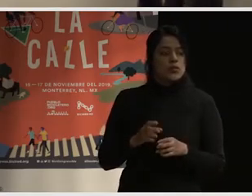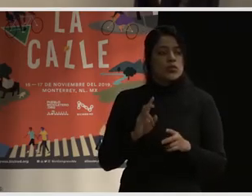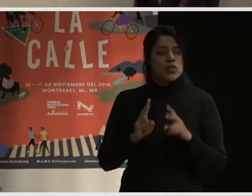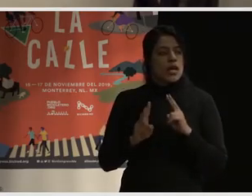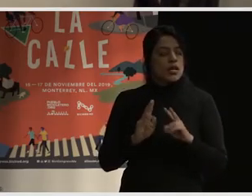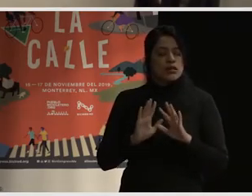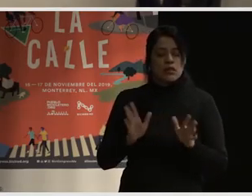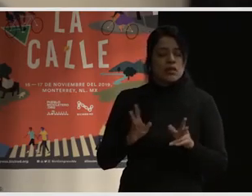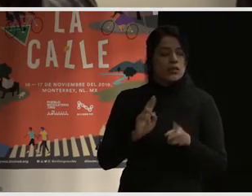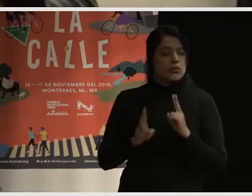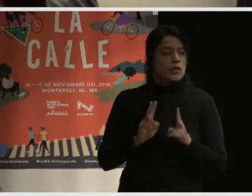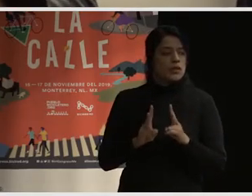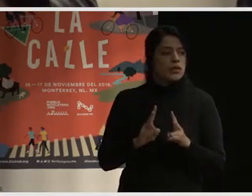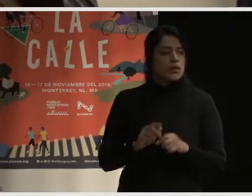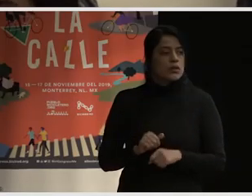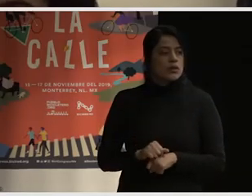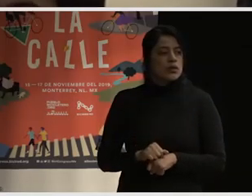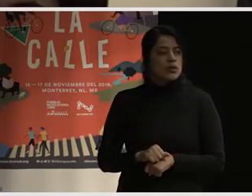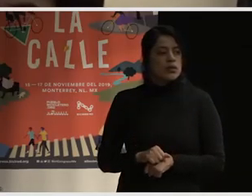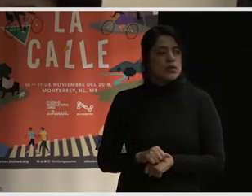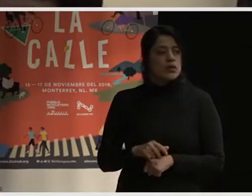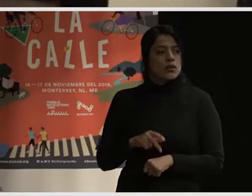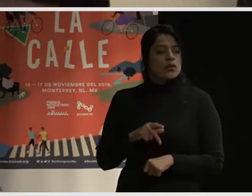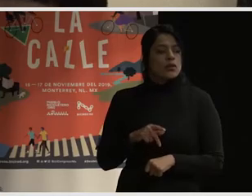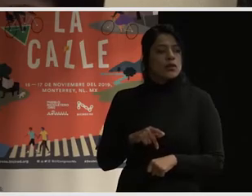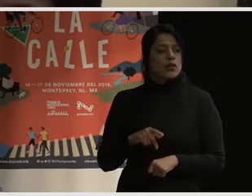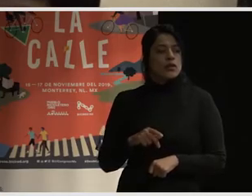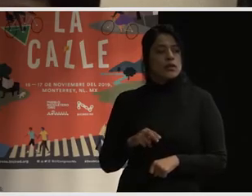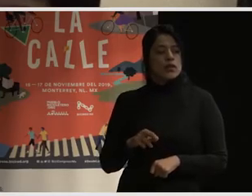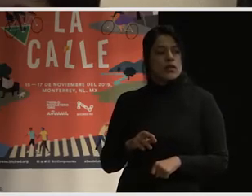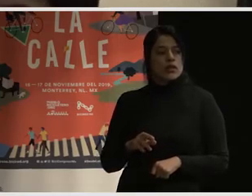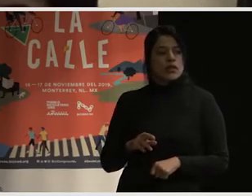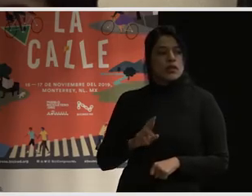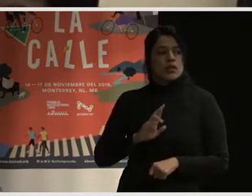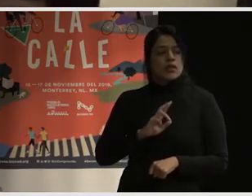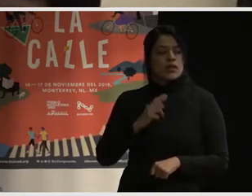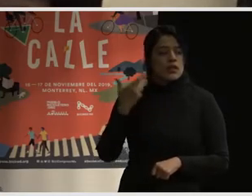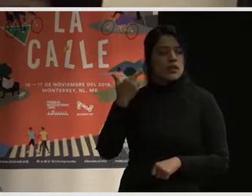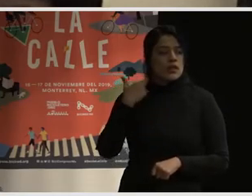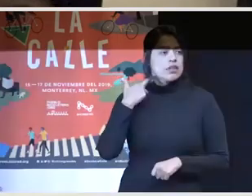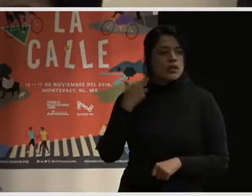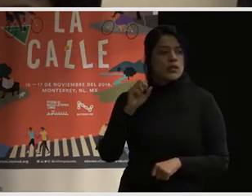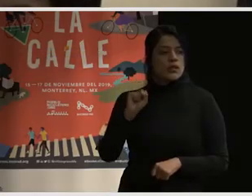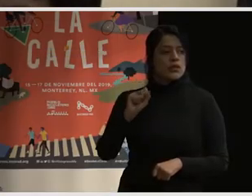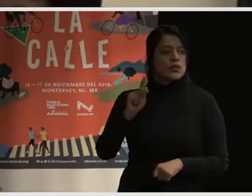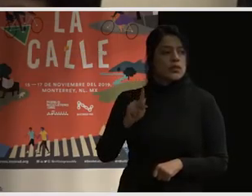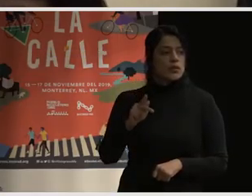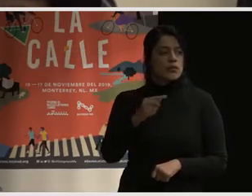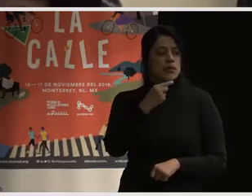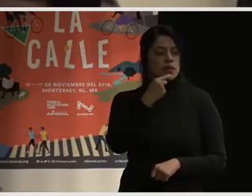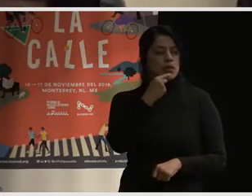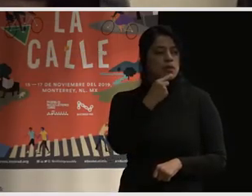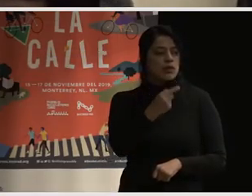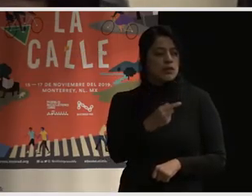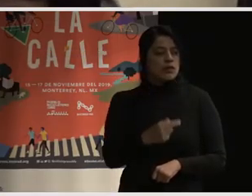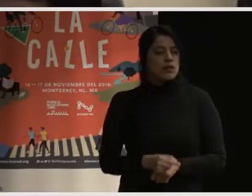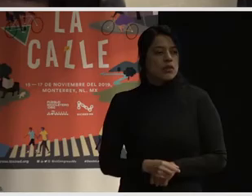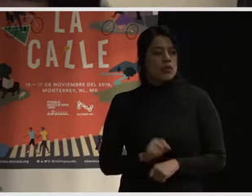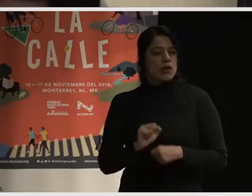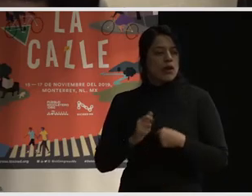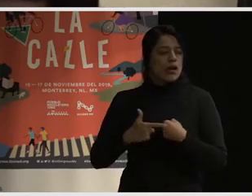el regidor independiente de san pedro' olvida el nombre mencionó algo un dilema muy muy